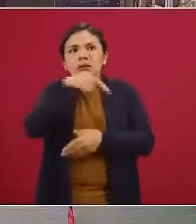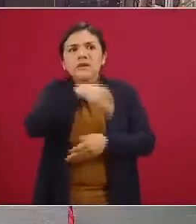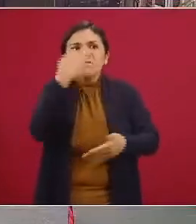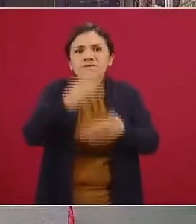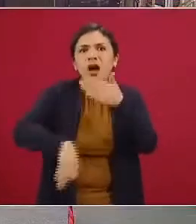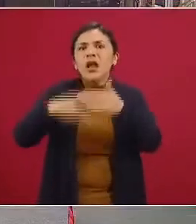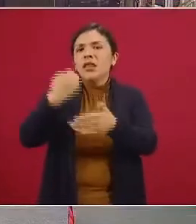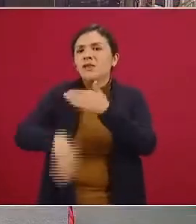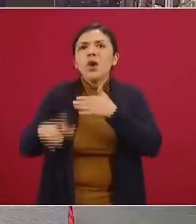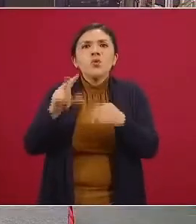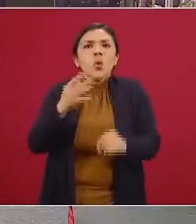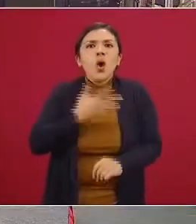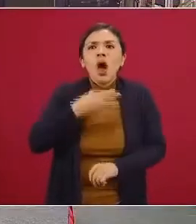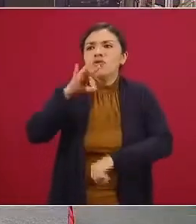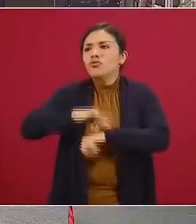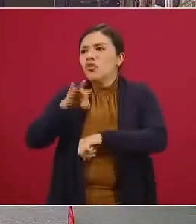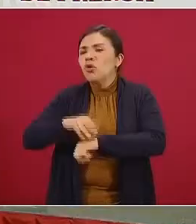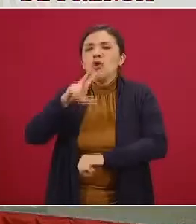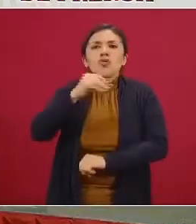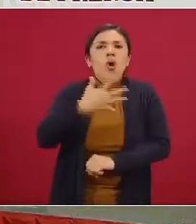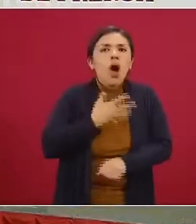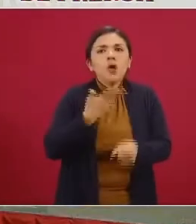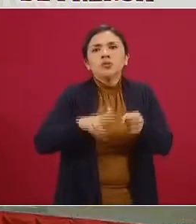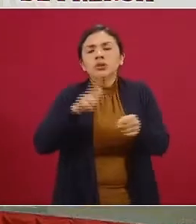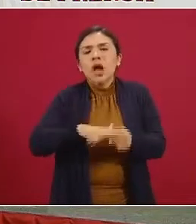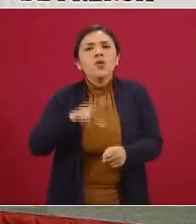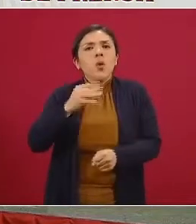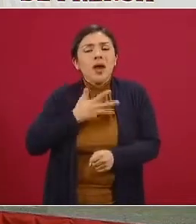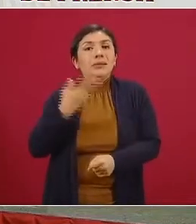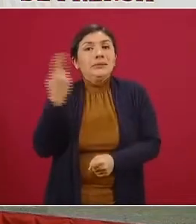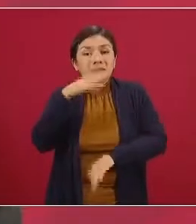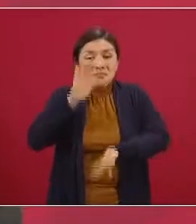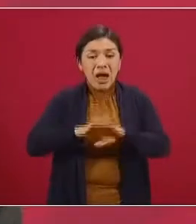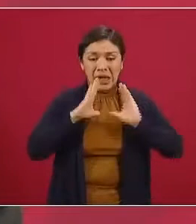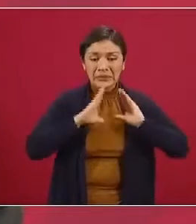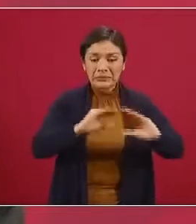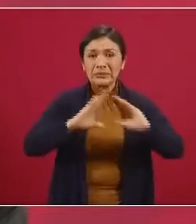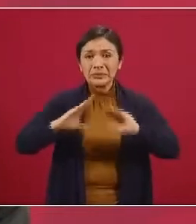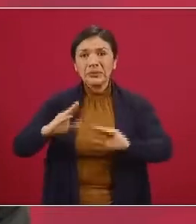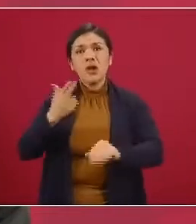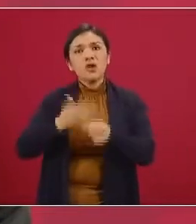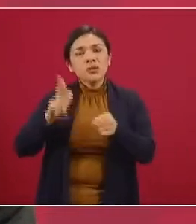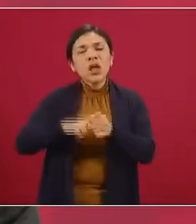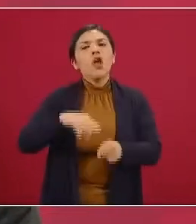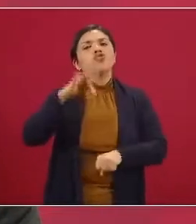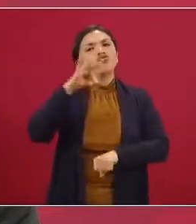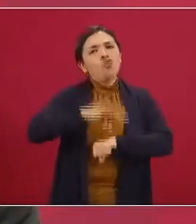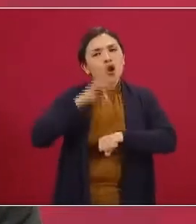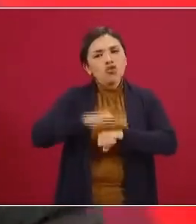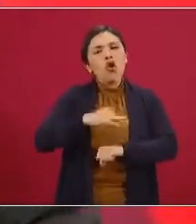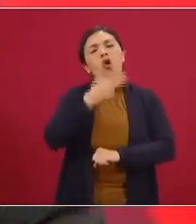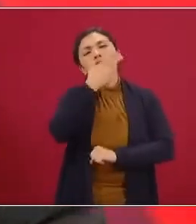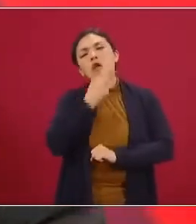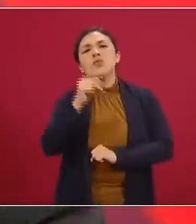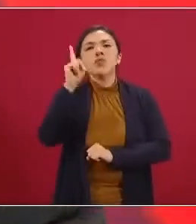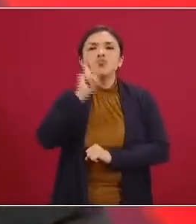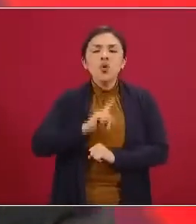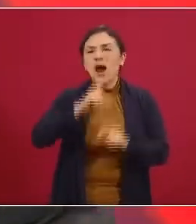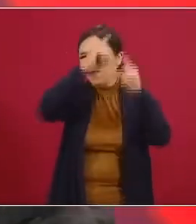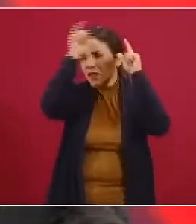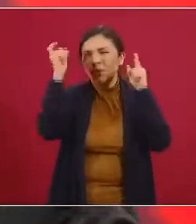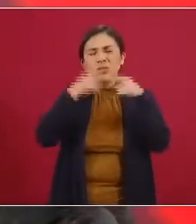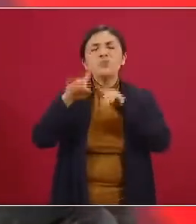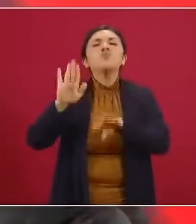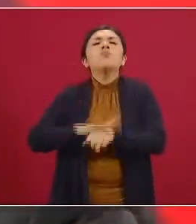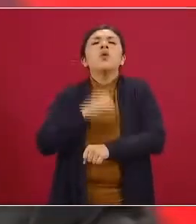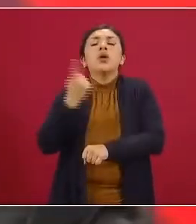carencias de acceso a los servicios de salud. ¿Por qué formar más especialidades y médicas y médicos generales? Porque